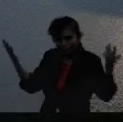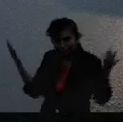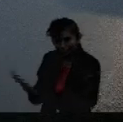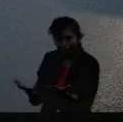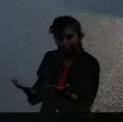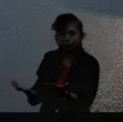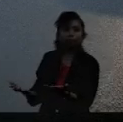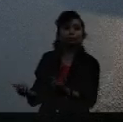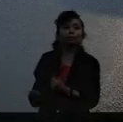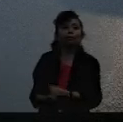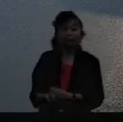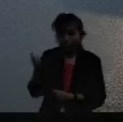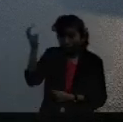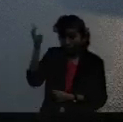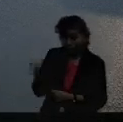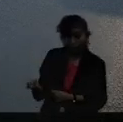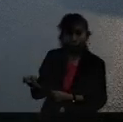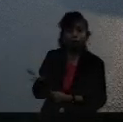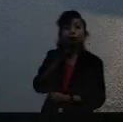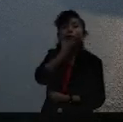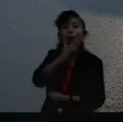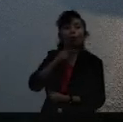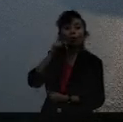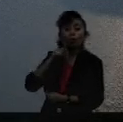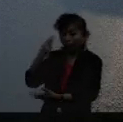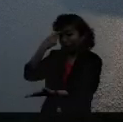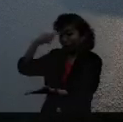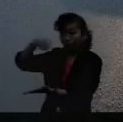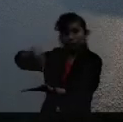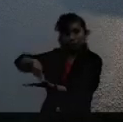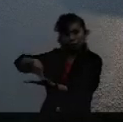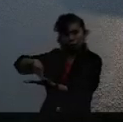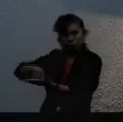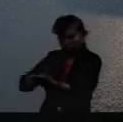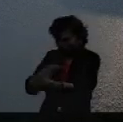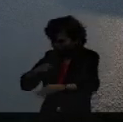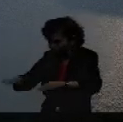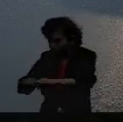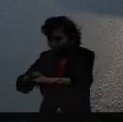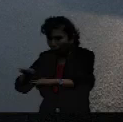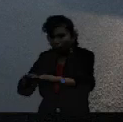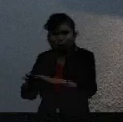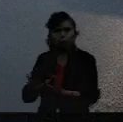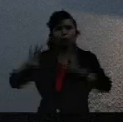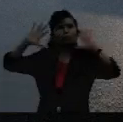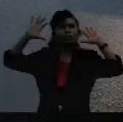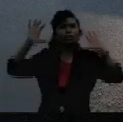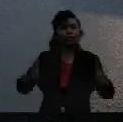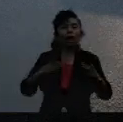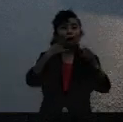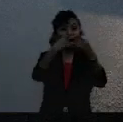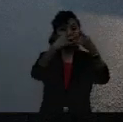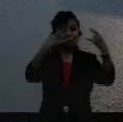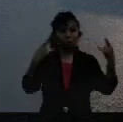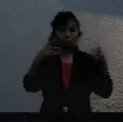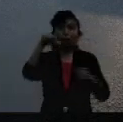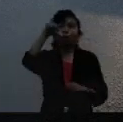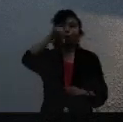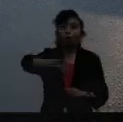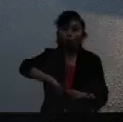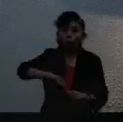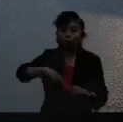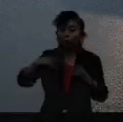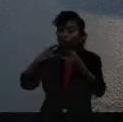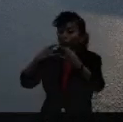extraordinaria Ellas y ellos creyeron se involucraron y consiguieron un hecho histórico hoy la